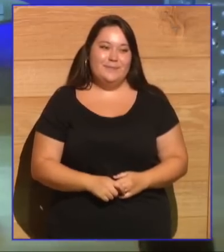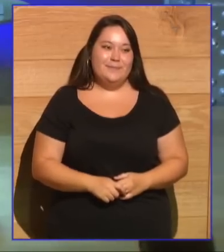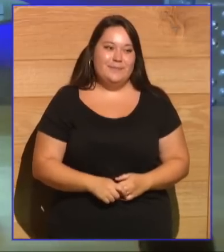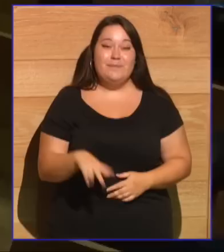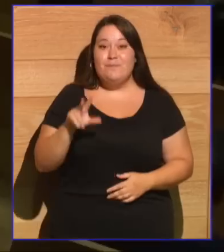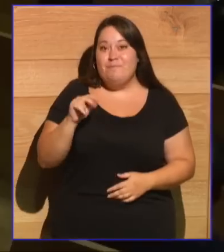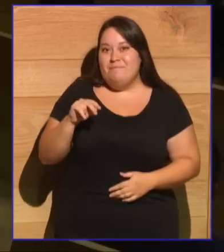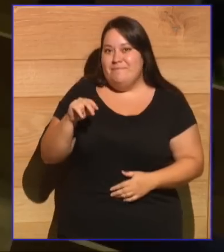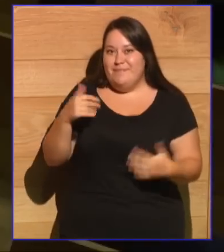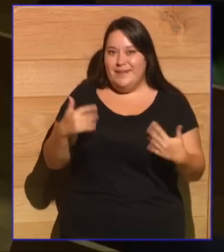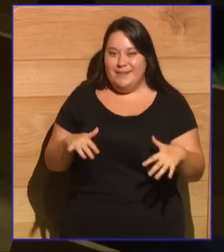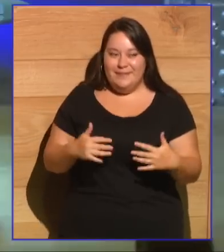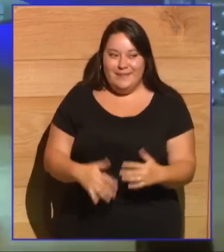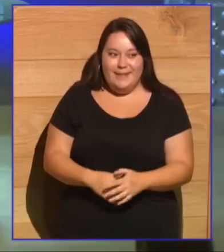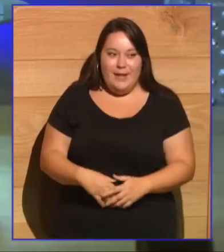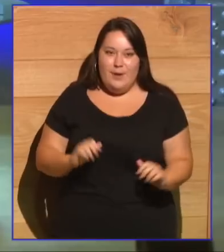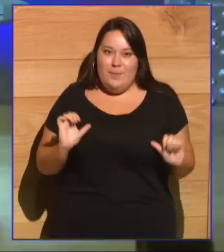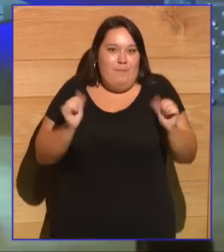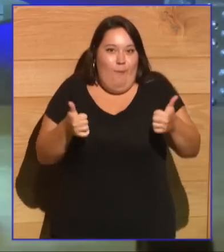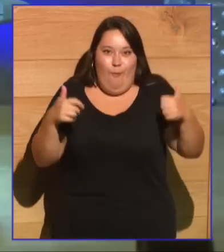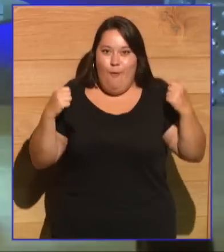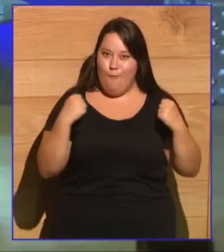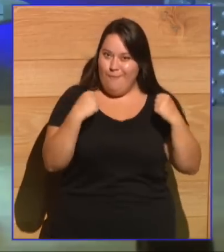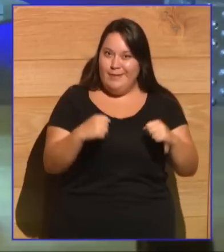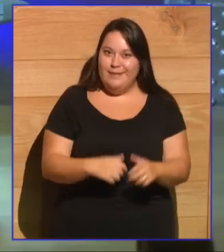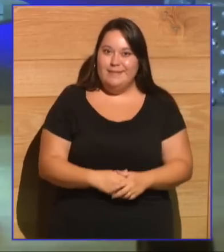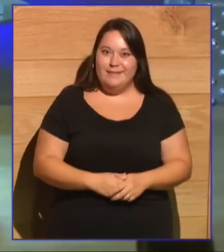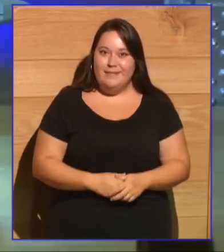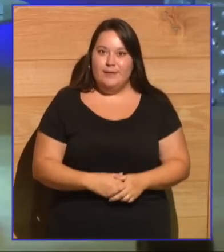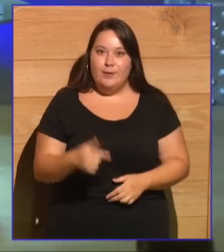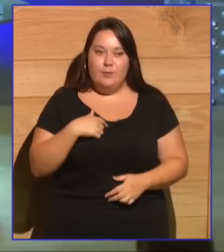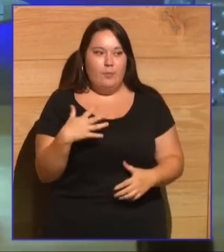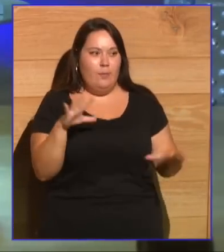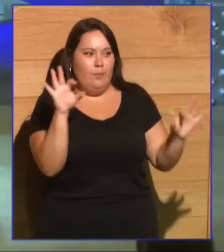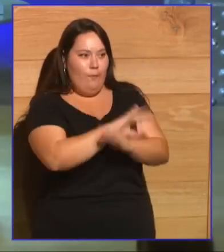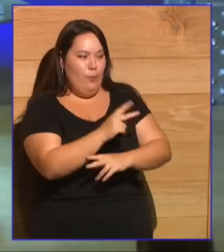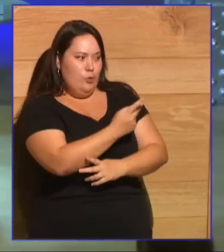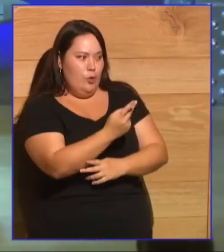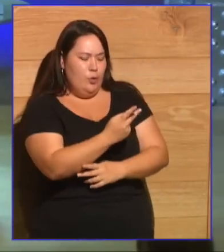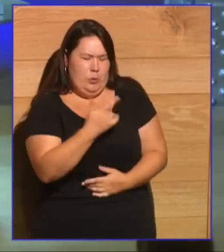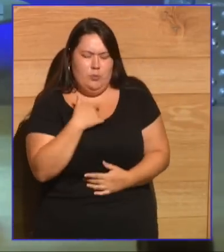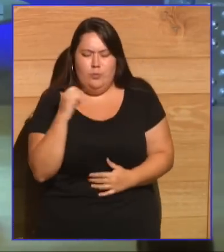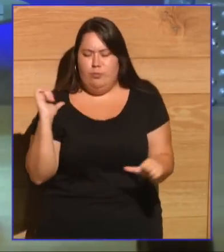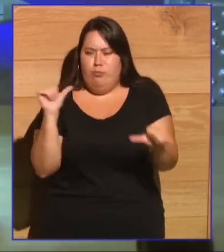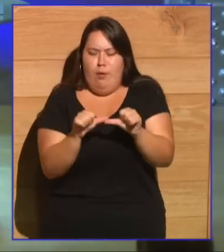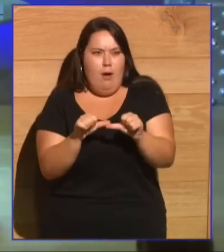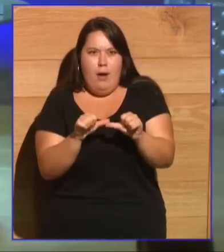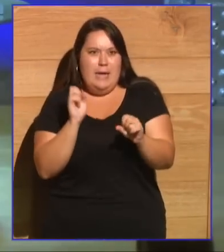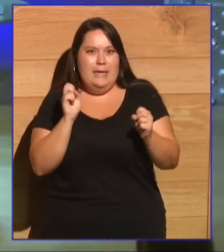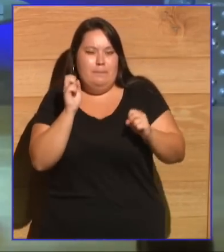madre mía que es el libro de entrada como me confundió con vosotros llevo mucho tiempo sin